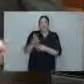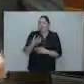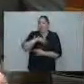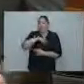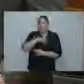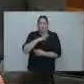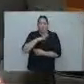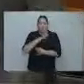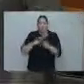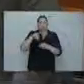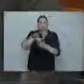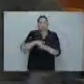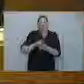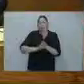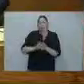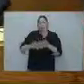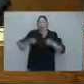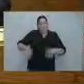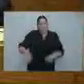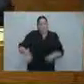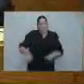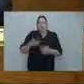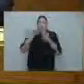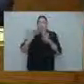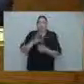y mi voto será la abstención. Gracias, señor Prendes. Tiene la palabra el Grupo de...